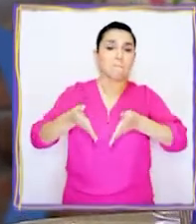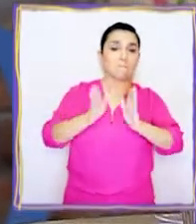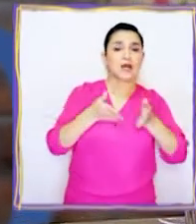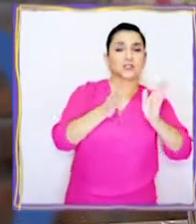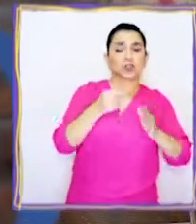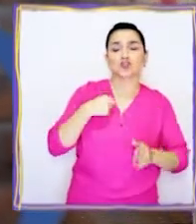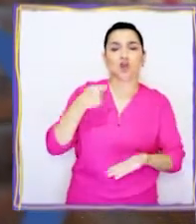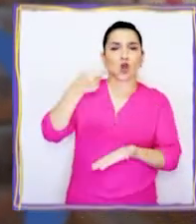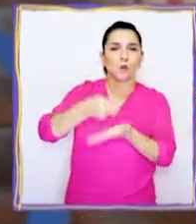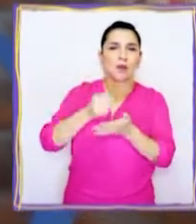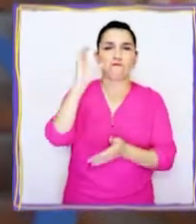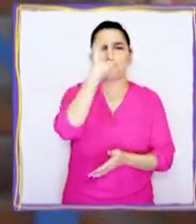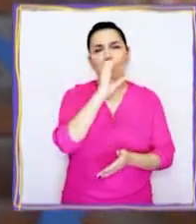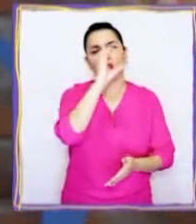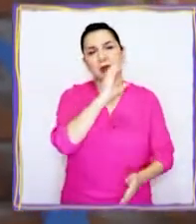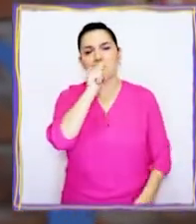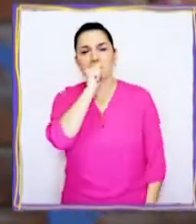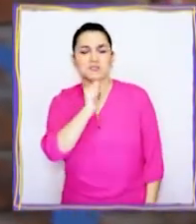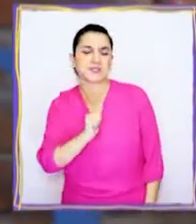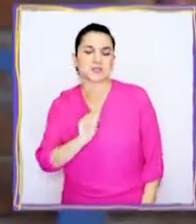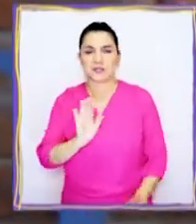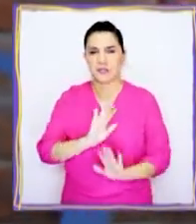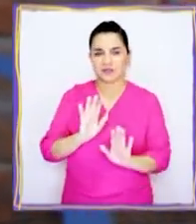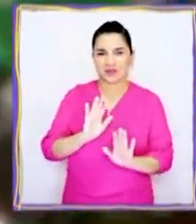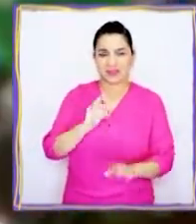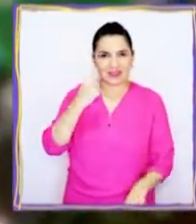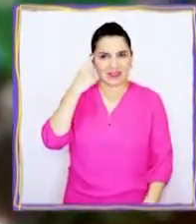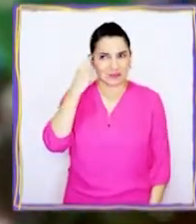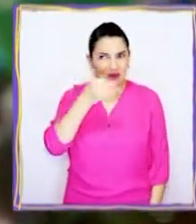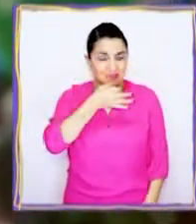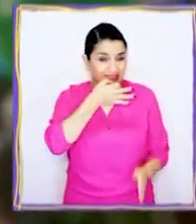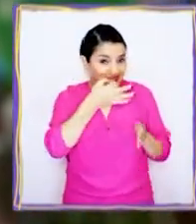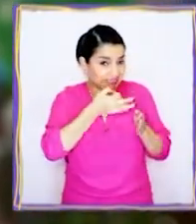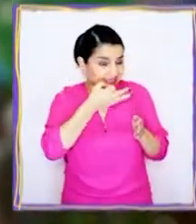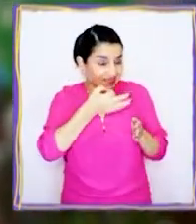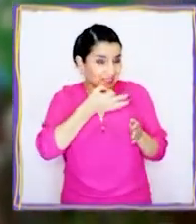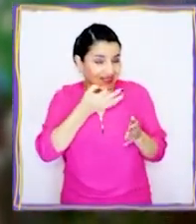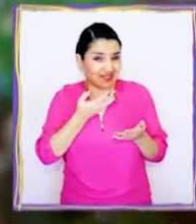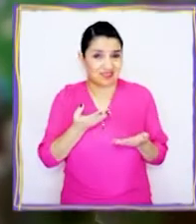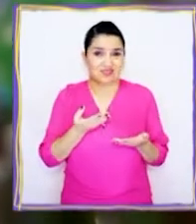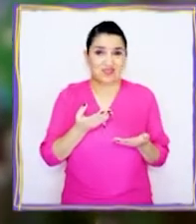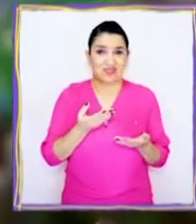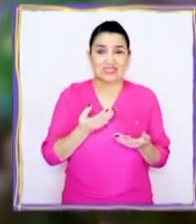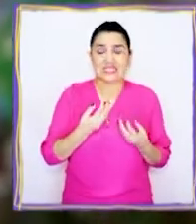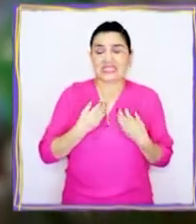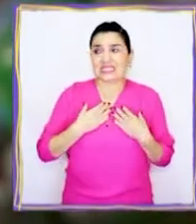debía comprar y buscarlas con mucha paciencia. Pero les cuento un secreto.